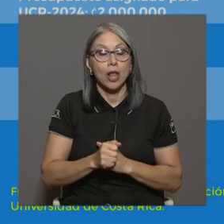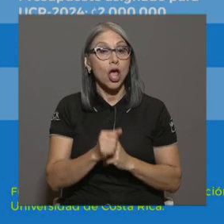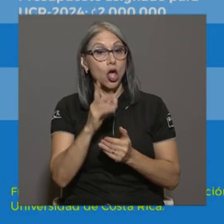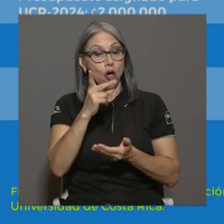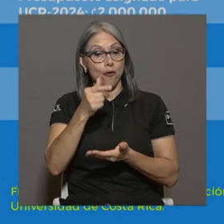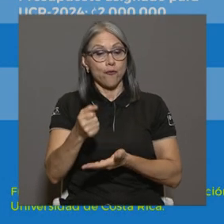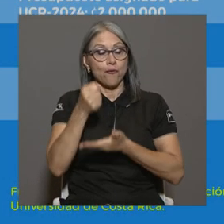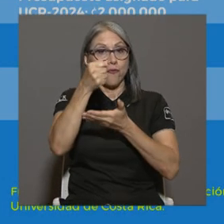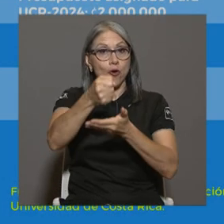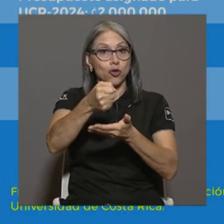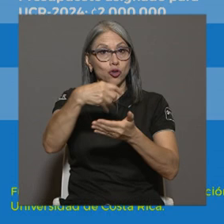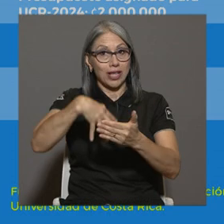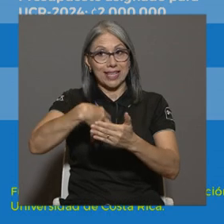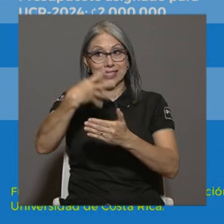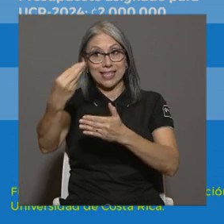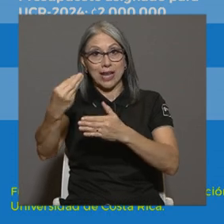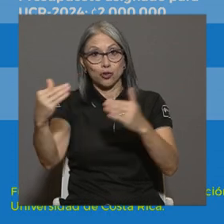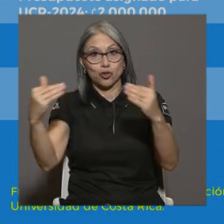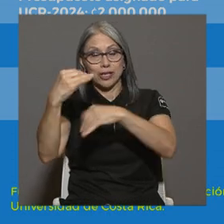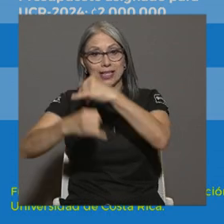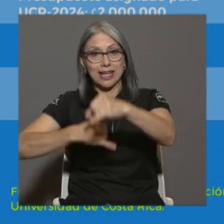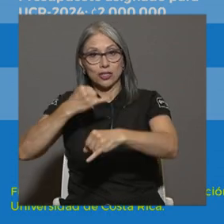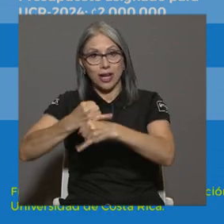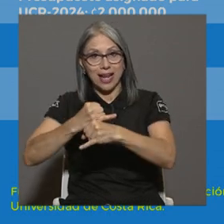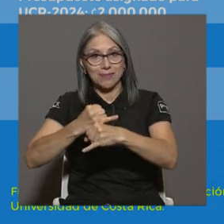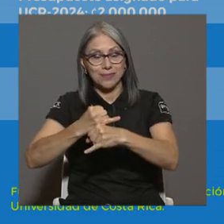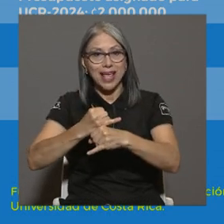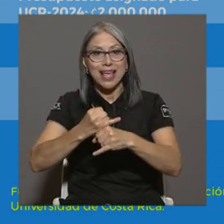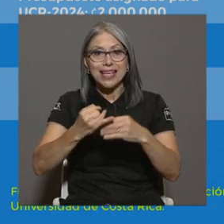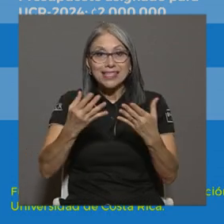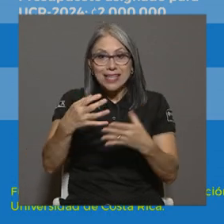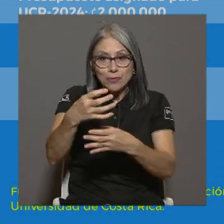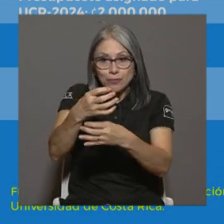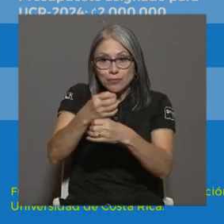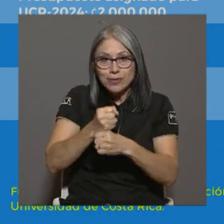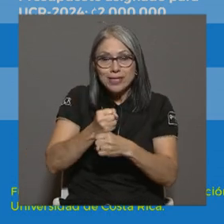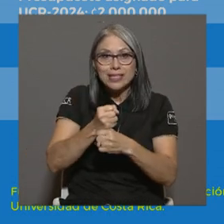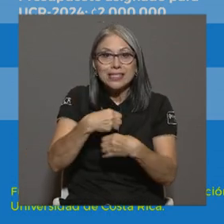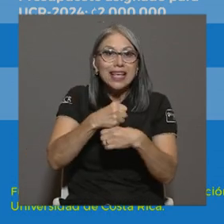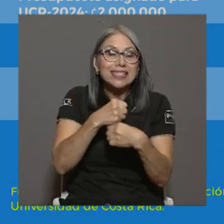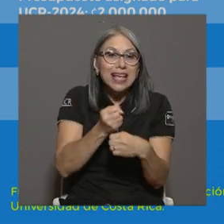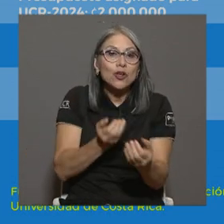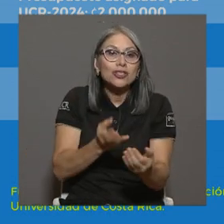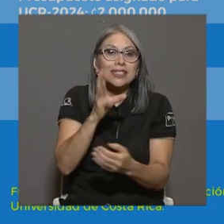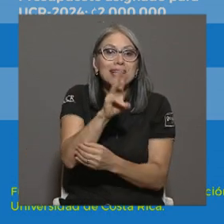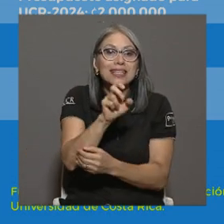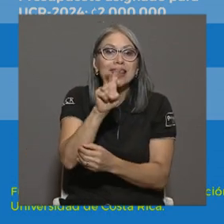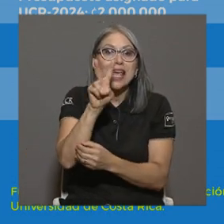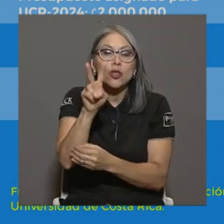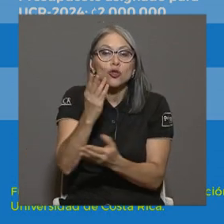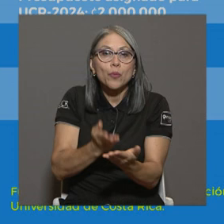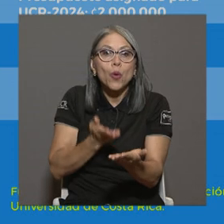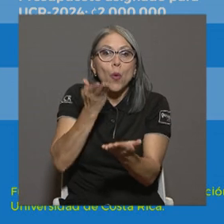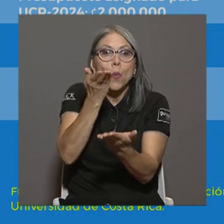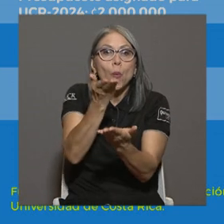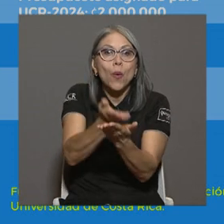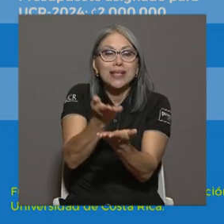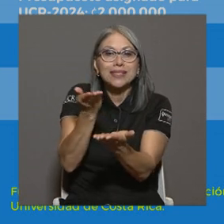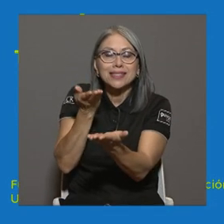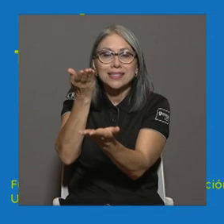externos internacionales, se gestionaron 62 propuestas ante distintos entes a nivel